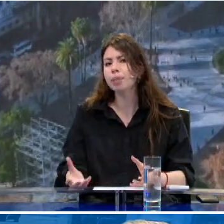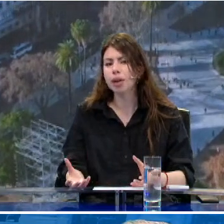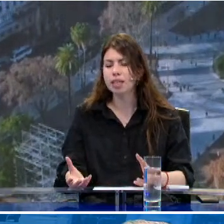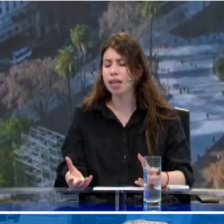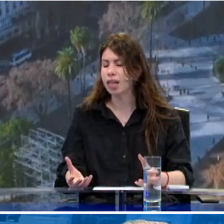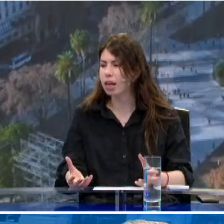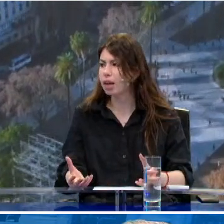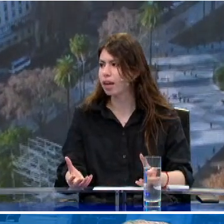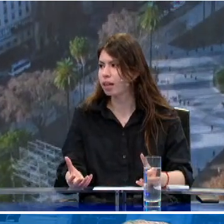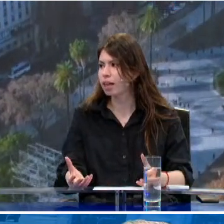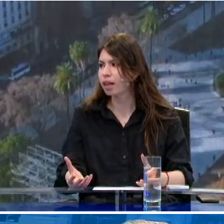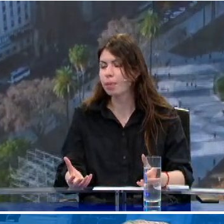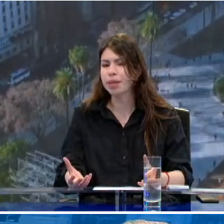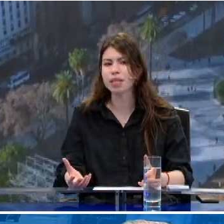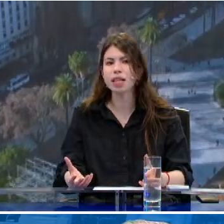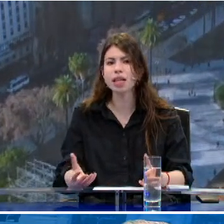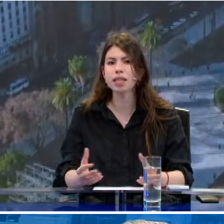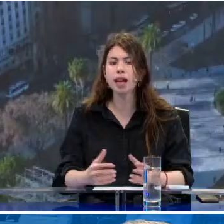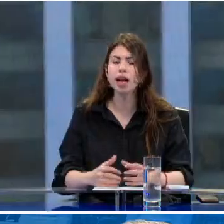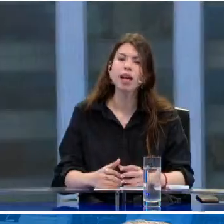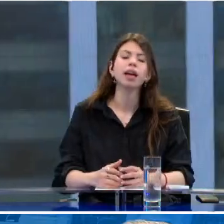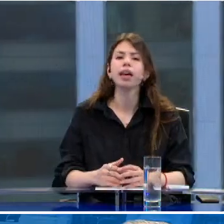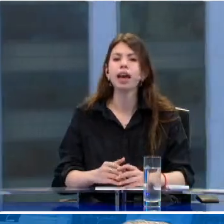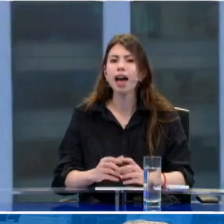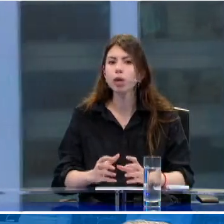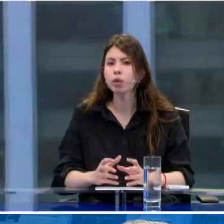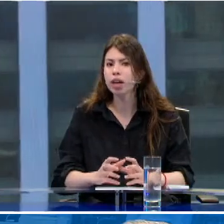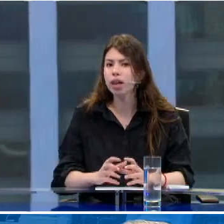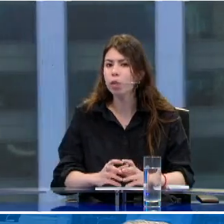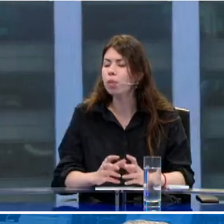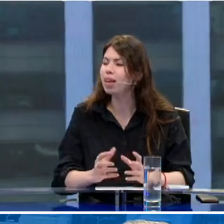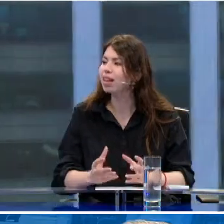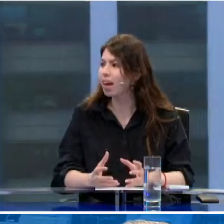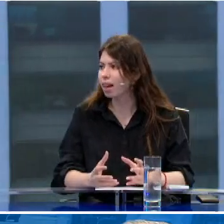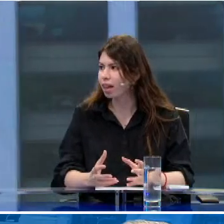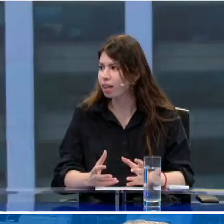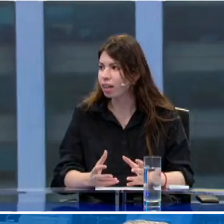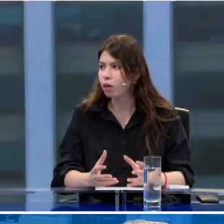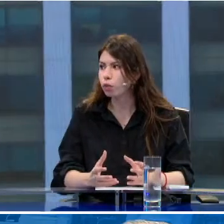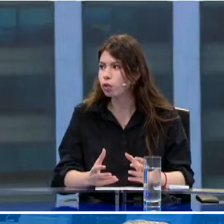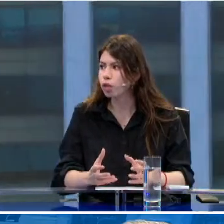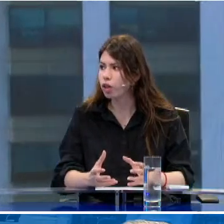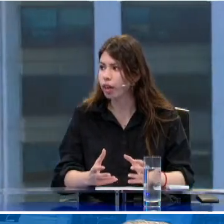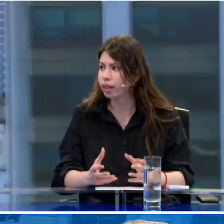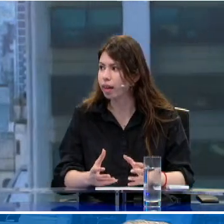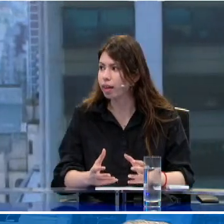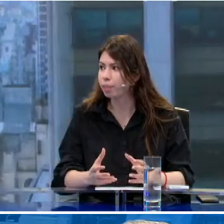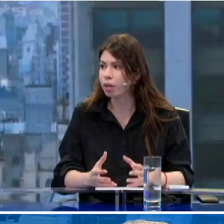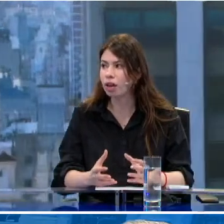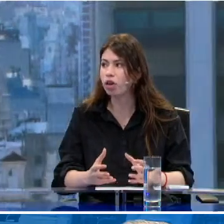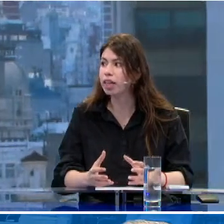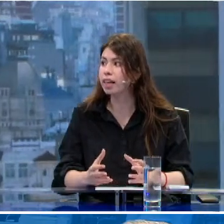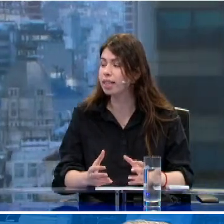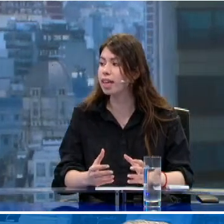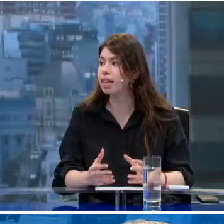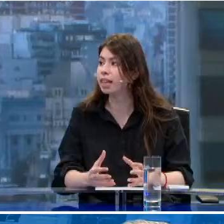nada por la secretaria general de la presidencia, hay un blindaje de los funcionarios que están protagonistas en esta